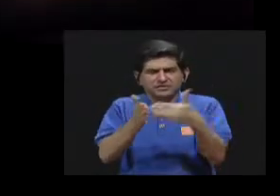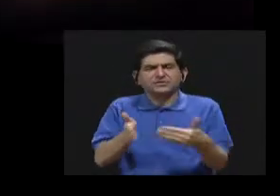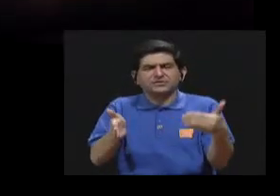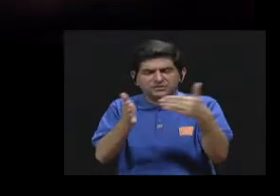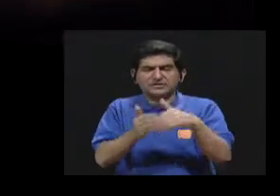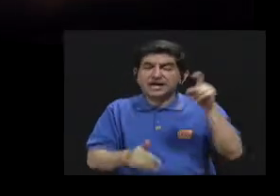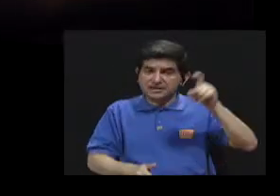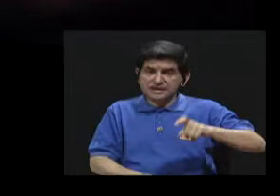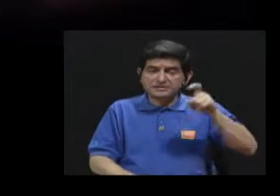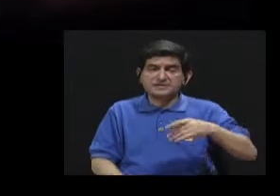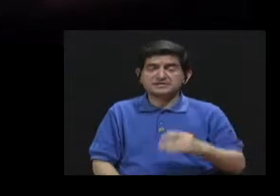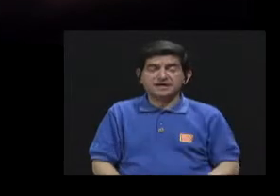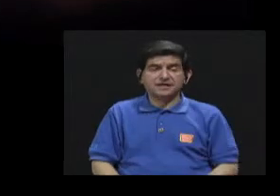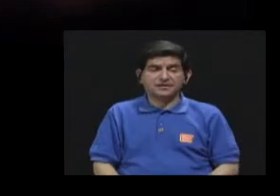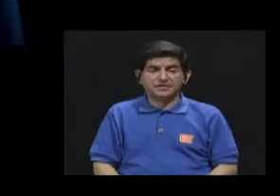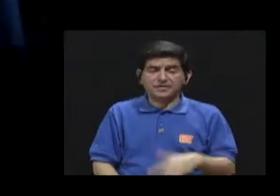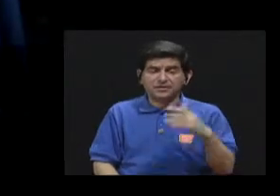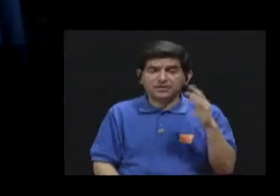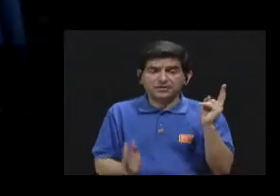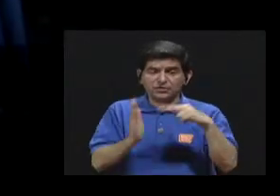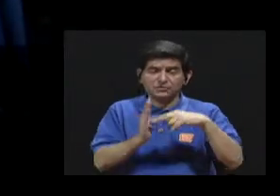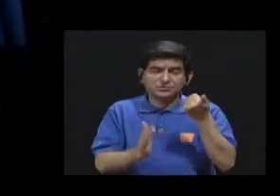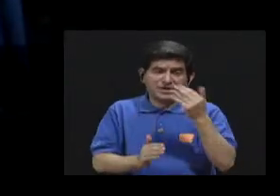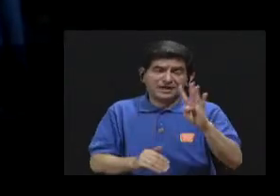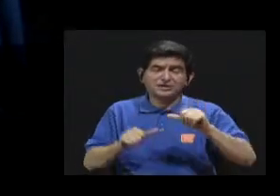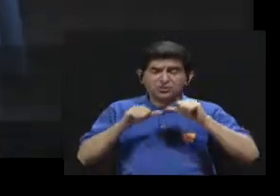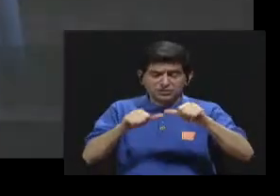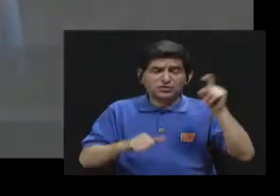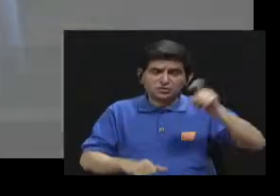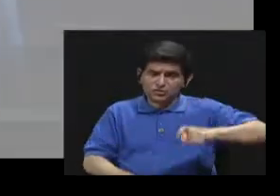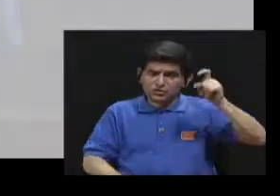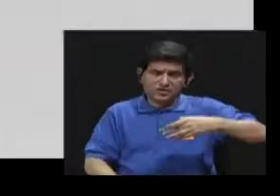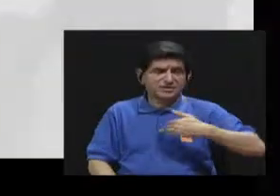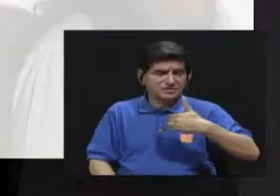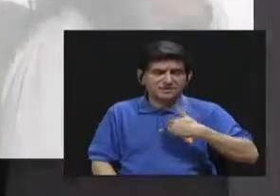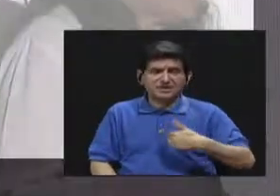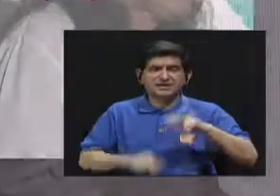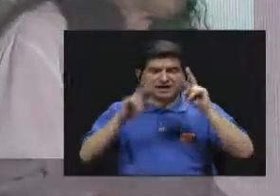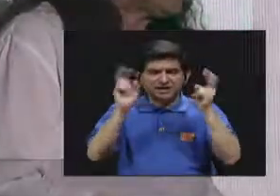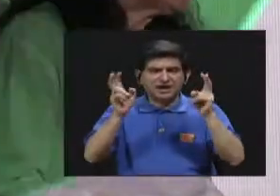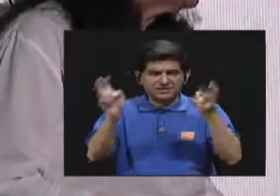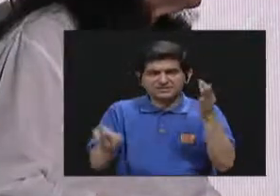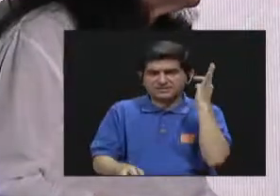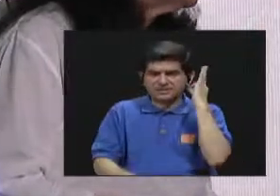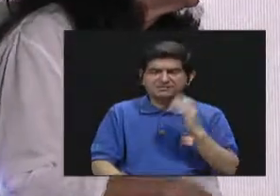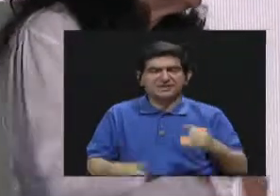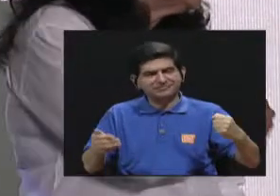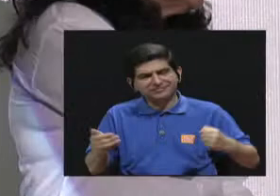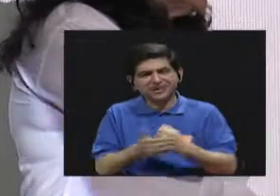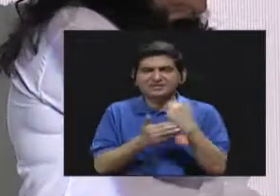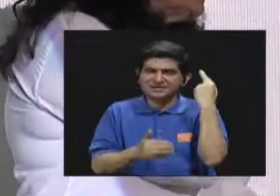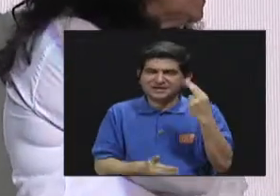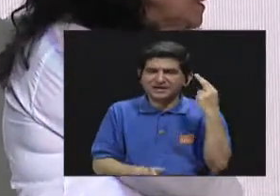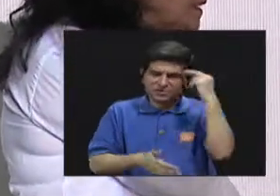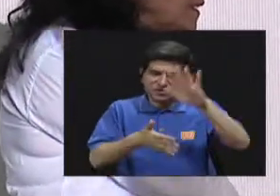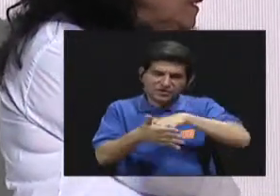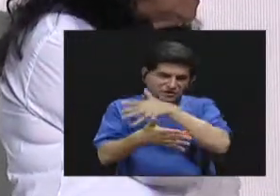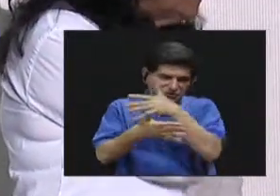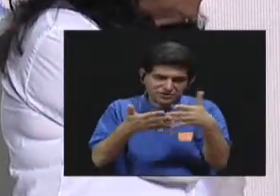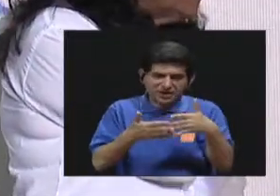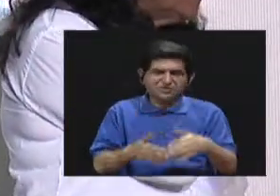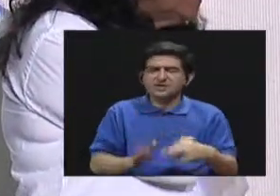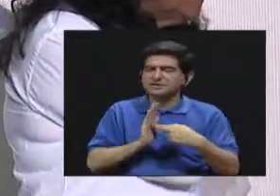es muy necesaria, parece mentira, pero en el 2014 sigue siendo muy necesaria la temática de las mujeres. Lamentablemente, ¿verdad? Por razones de